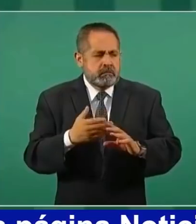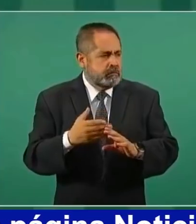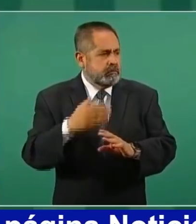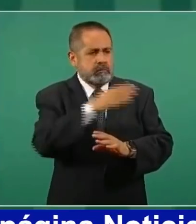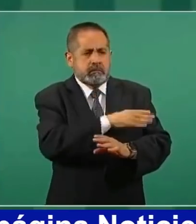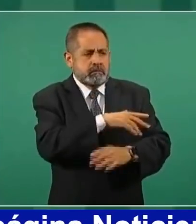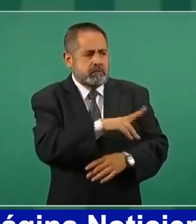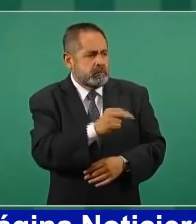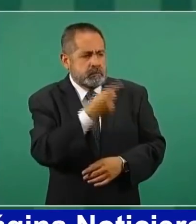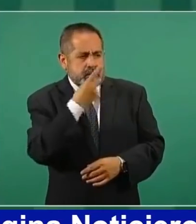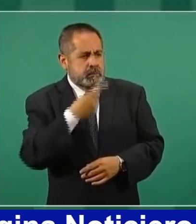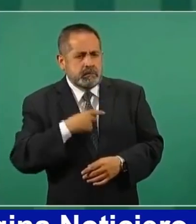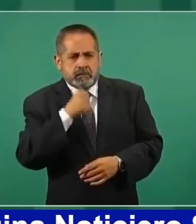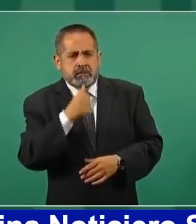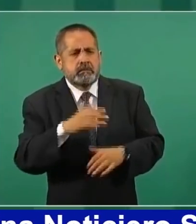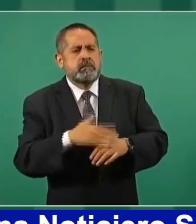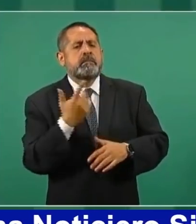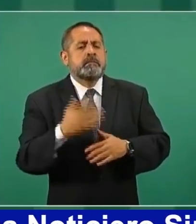pseudoambientalistas,